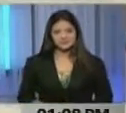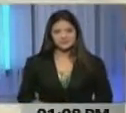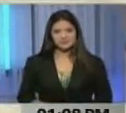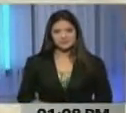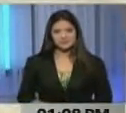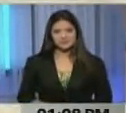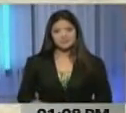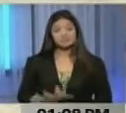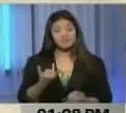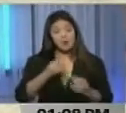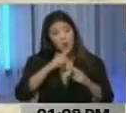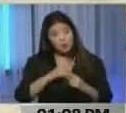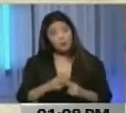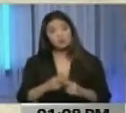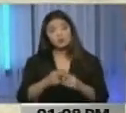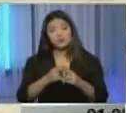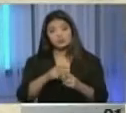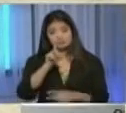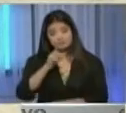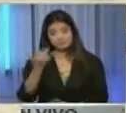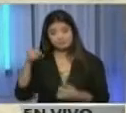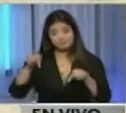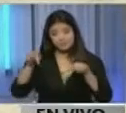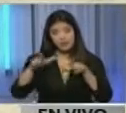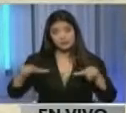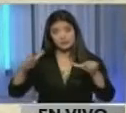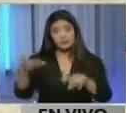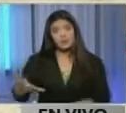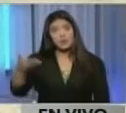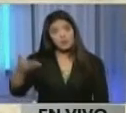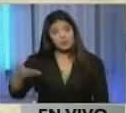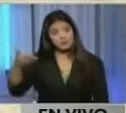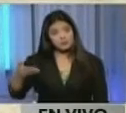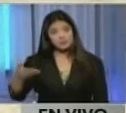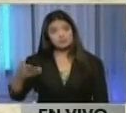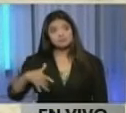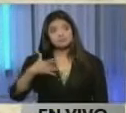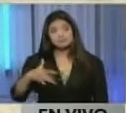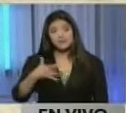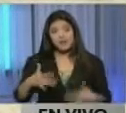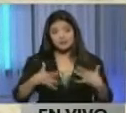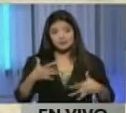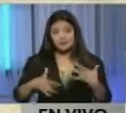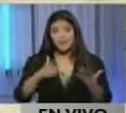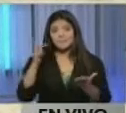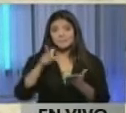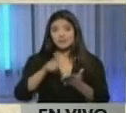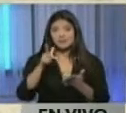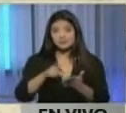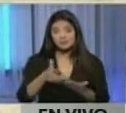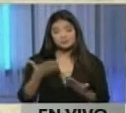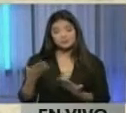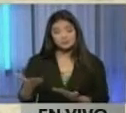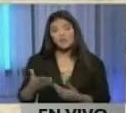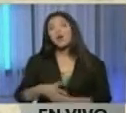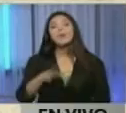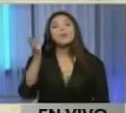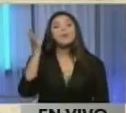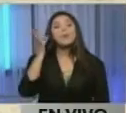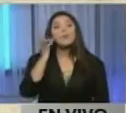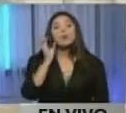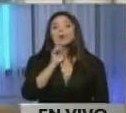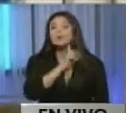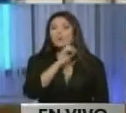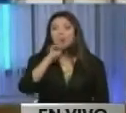Tenemos el honor de contar también en este importante acto con la participación de la excelentísima señora